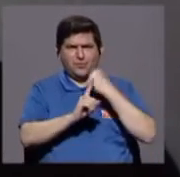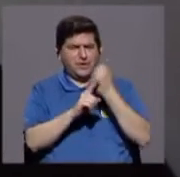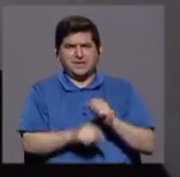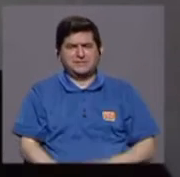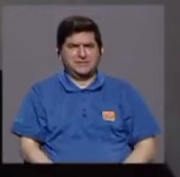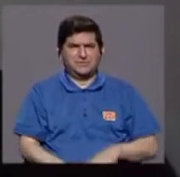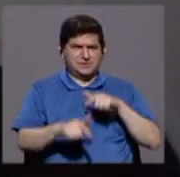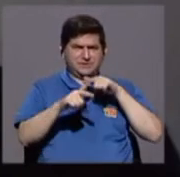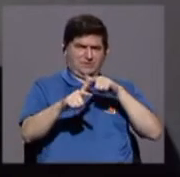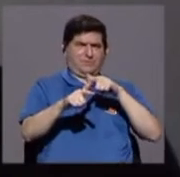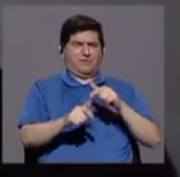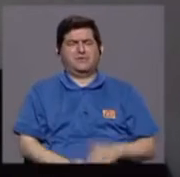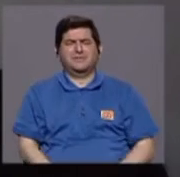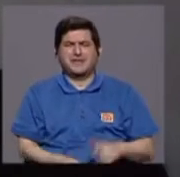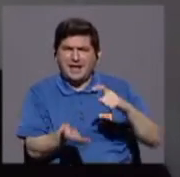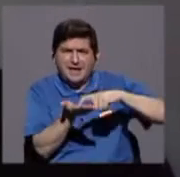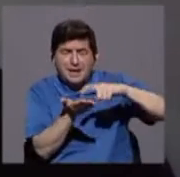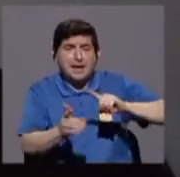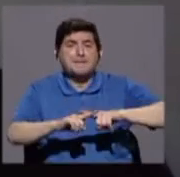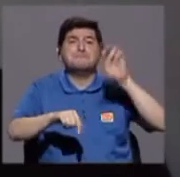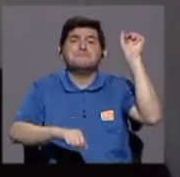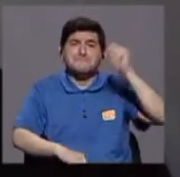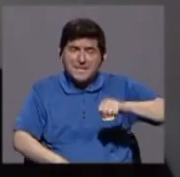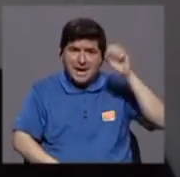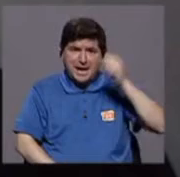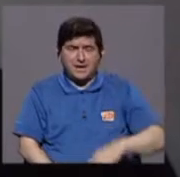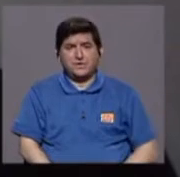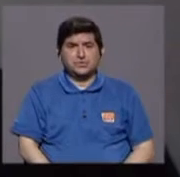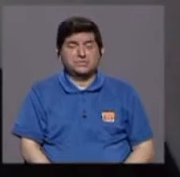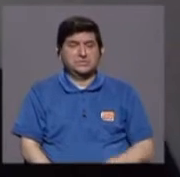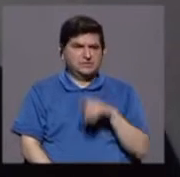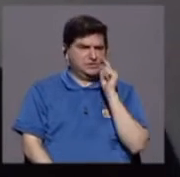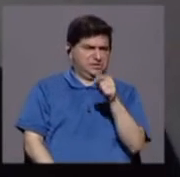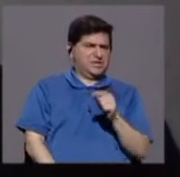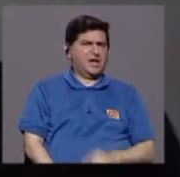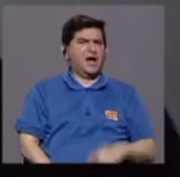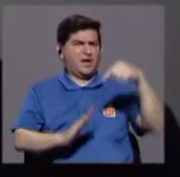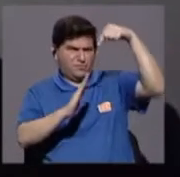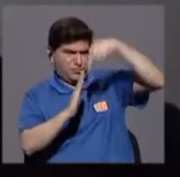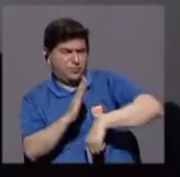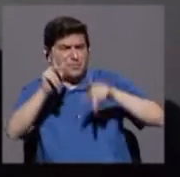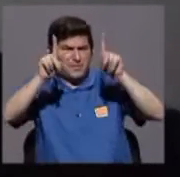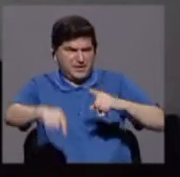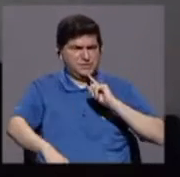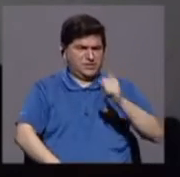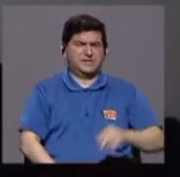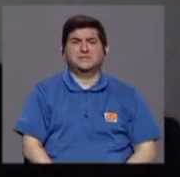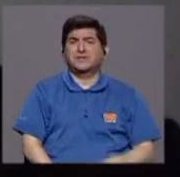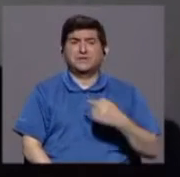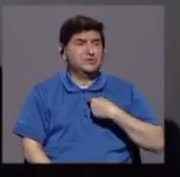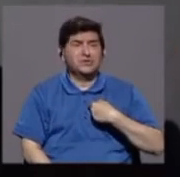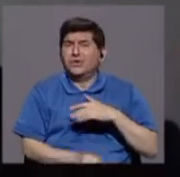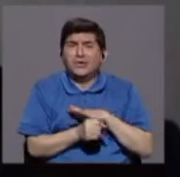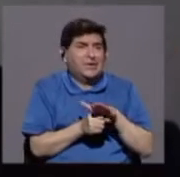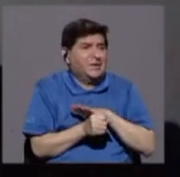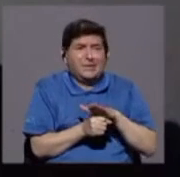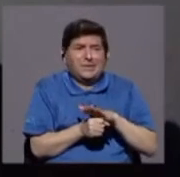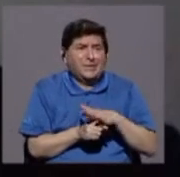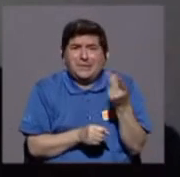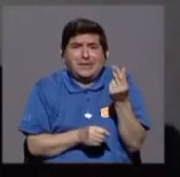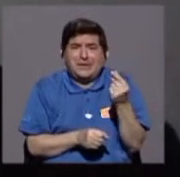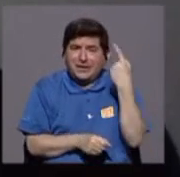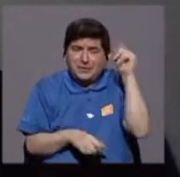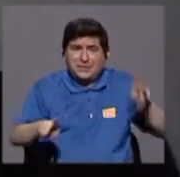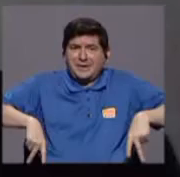de endeudamiento, pero sí suficientemente severos como para que la gente diga, no me alcanza para vivir.